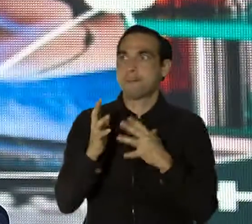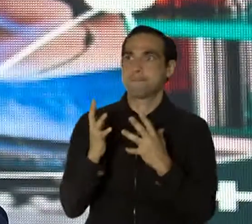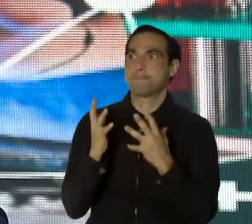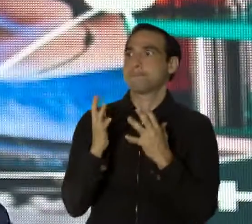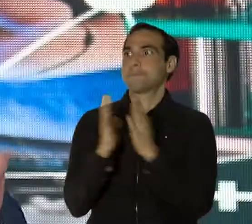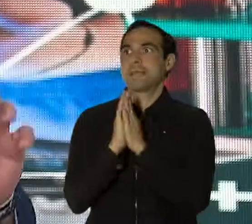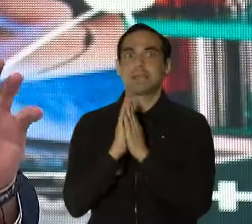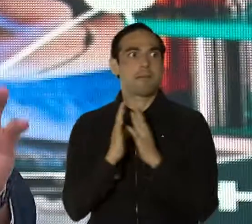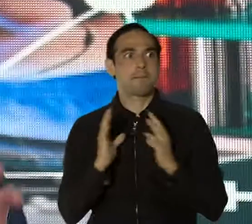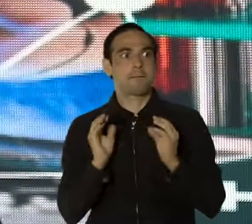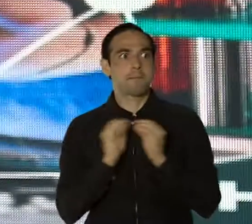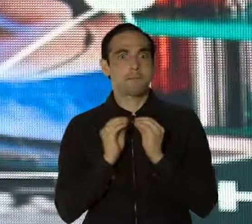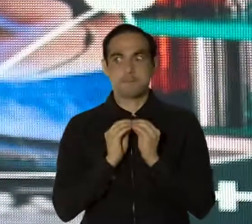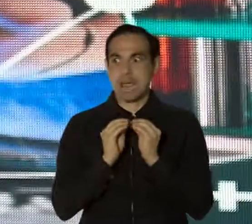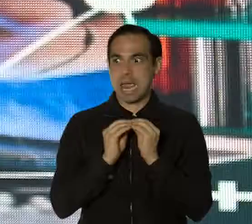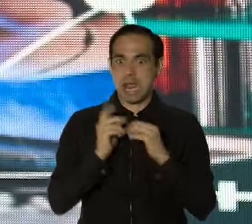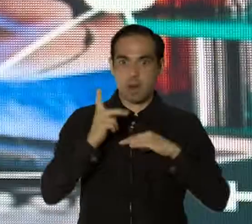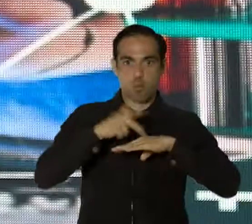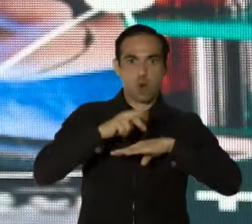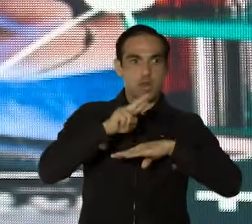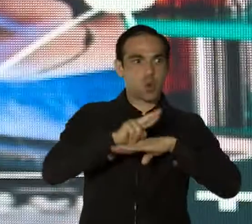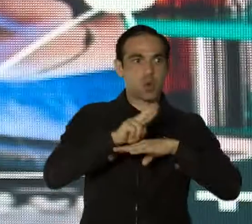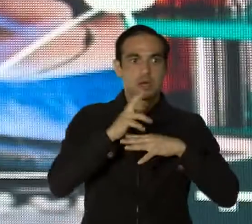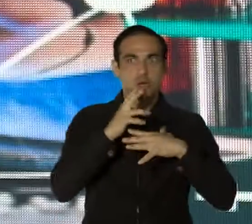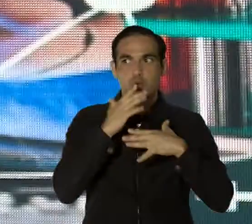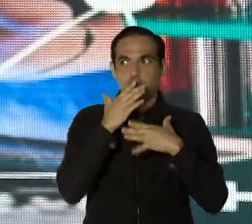en inventario en Puerto Rico, y te explico por qué.